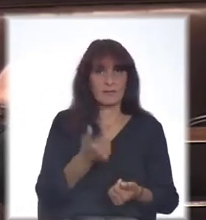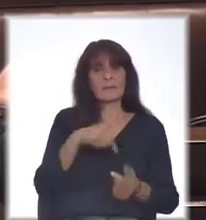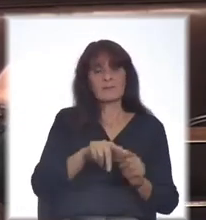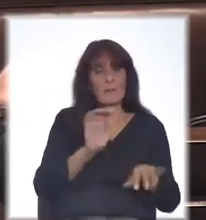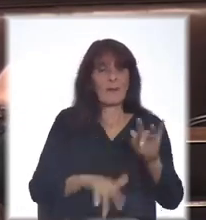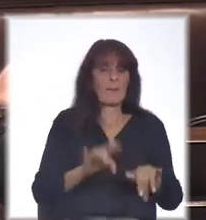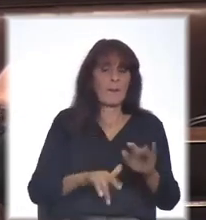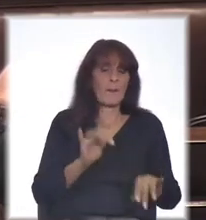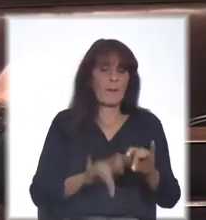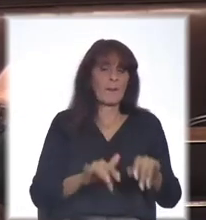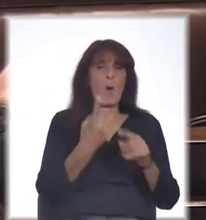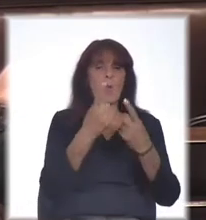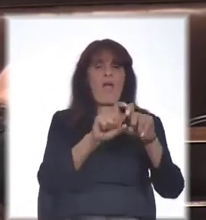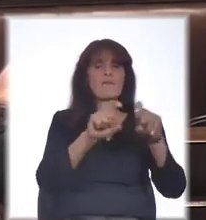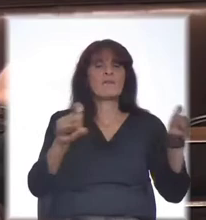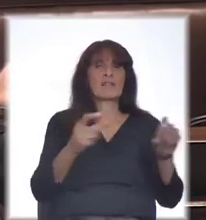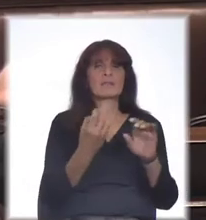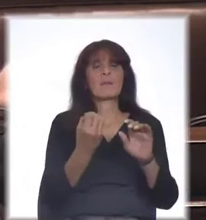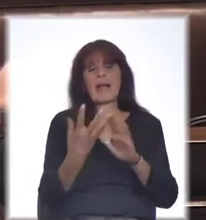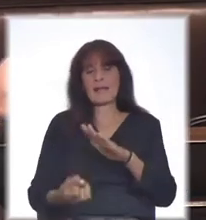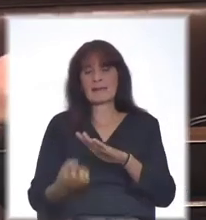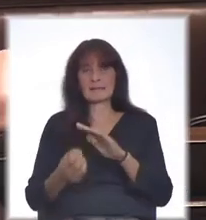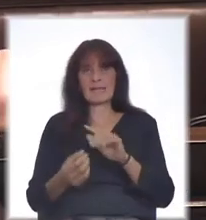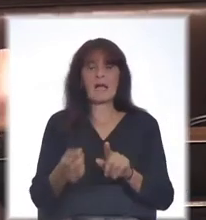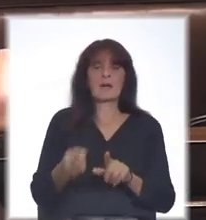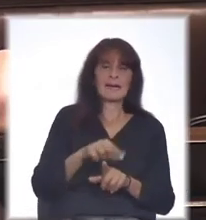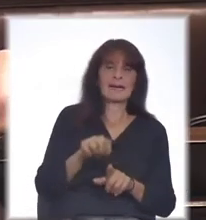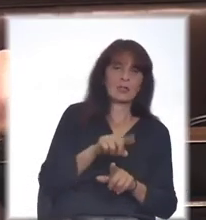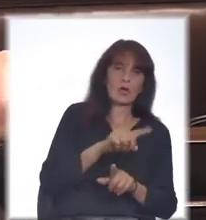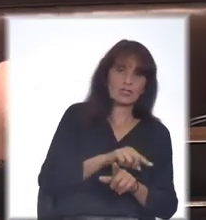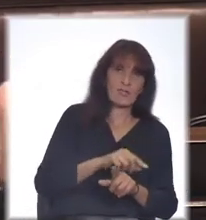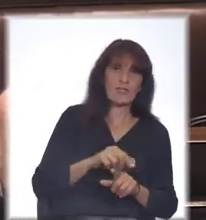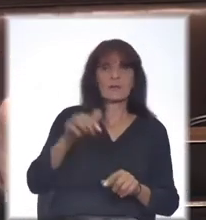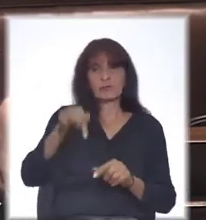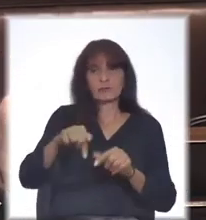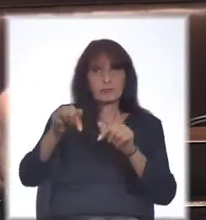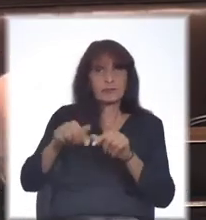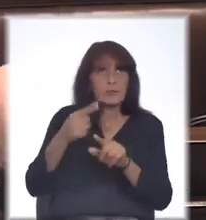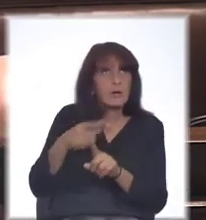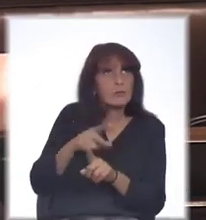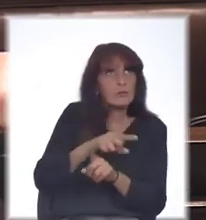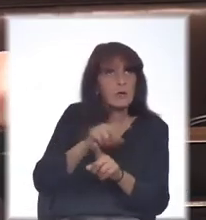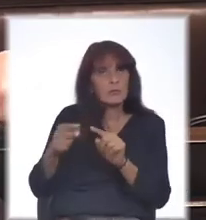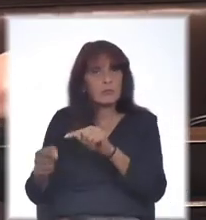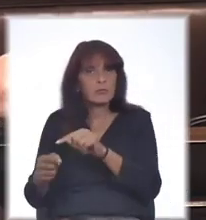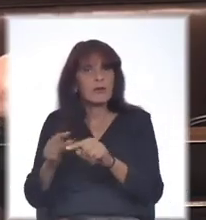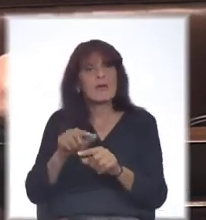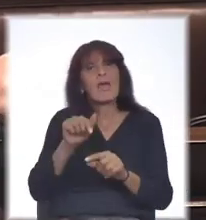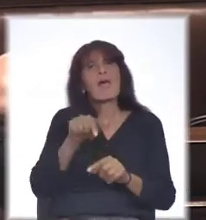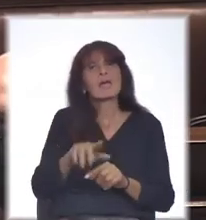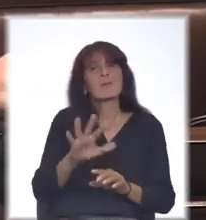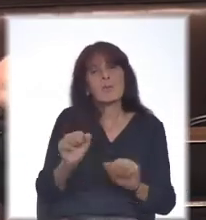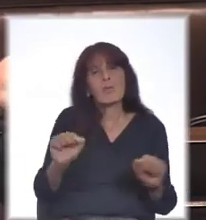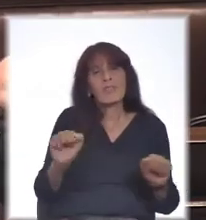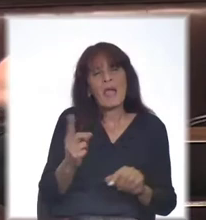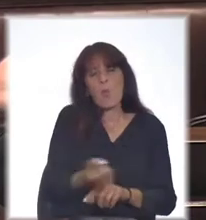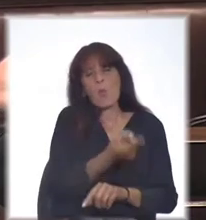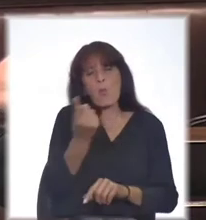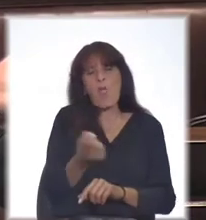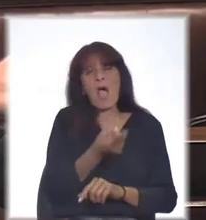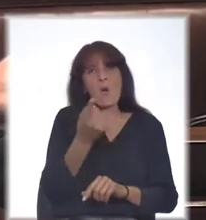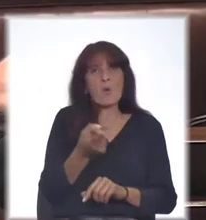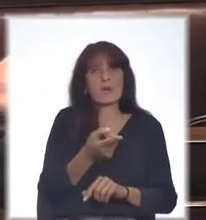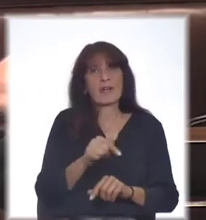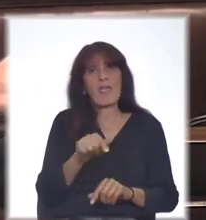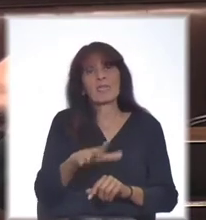a máquina una frase para la grabadora, retroceder la cinta y volver a escribir una y otra vez. El cassette podía durar 1 hora y las